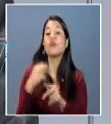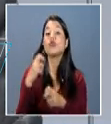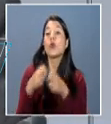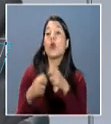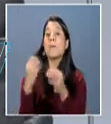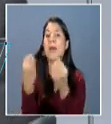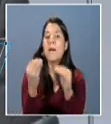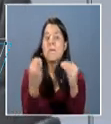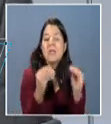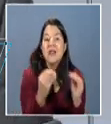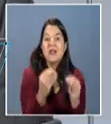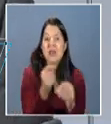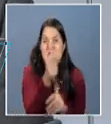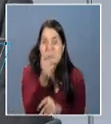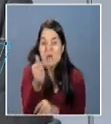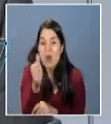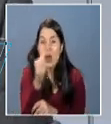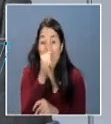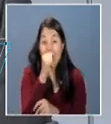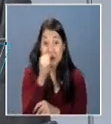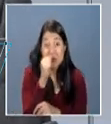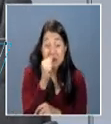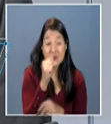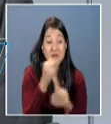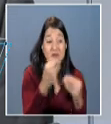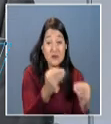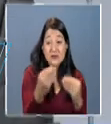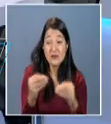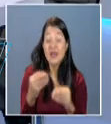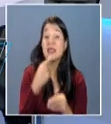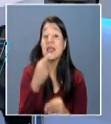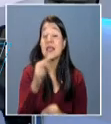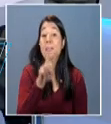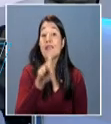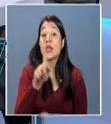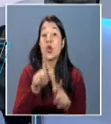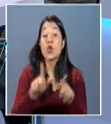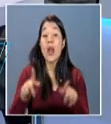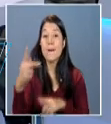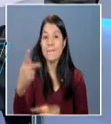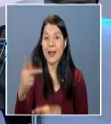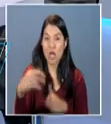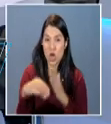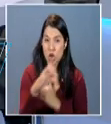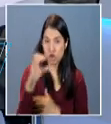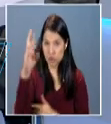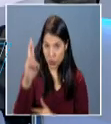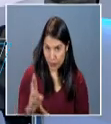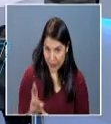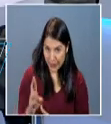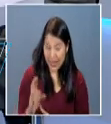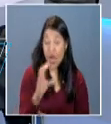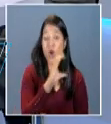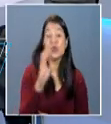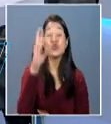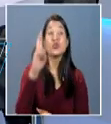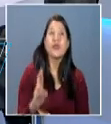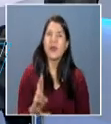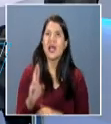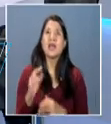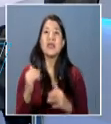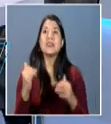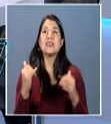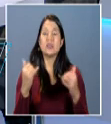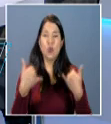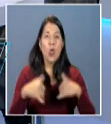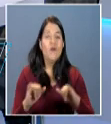Seguridad Pública publicó hace unos meses 21 lugares peligrosos en Costa Rica. Costa Rica no es un país fallido, pero sí tiene zonas fallidas. Es decir, hay